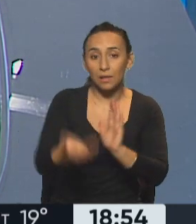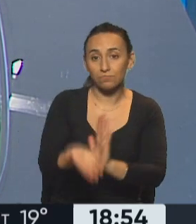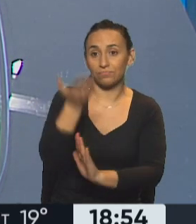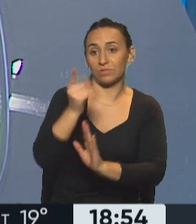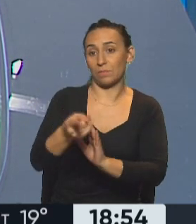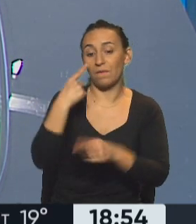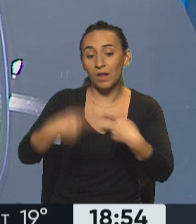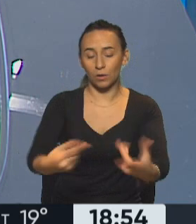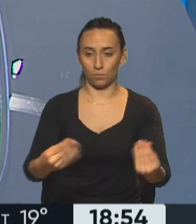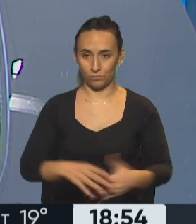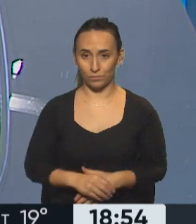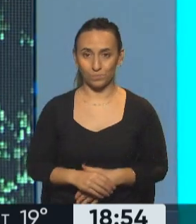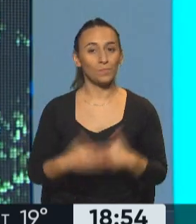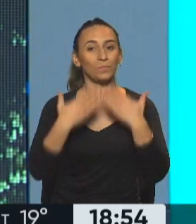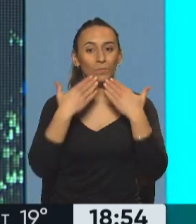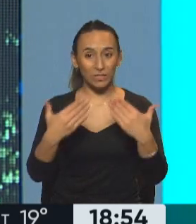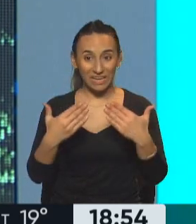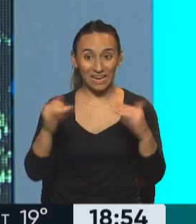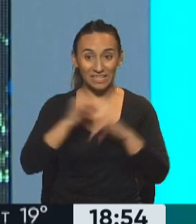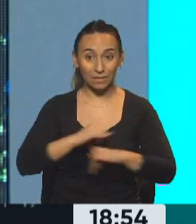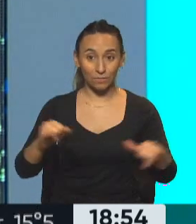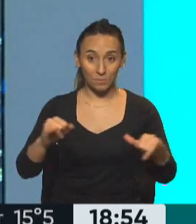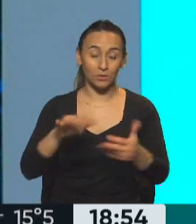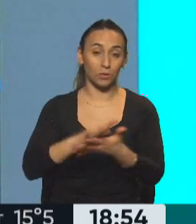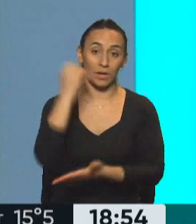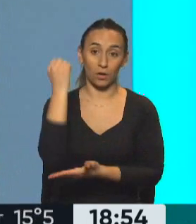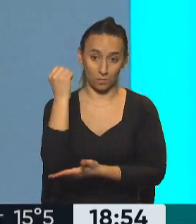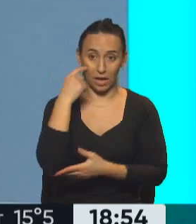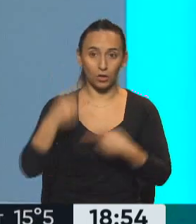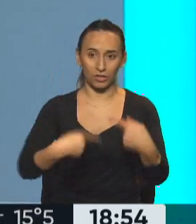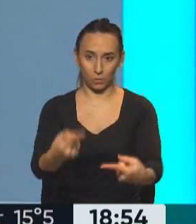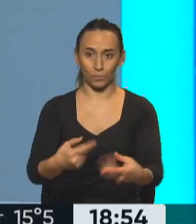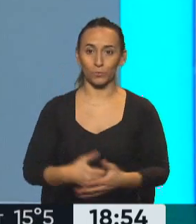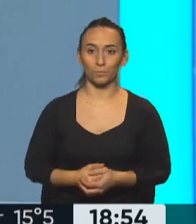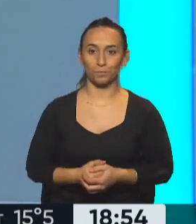jornadas financieras. Bien, gracias Nasa, gracias por la información de la economía. Seguimos de esta manera en Televisión Pública Noticias.